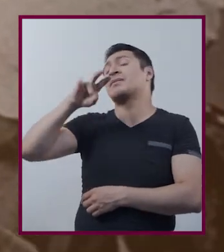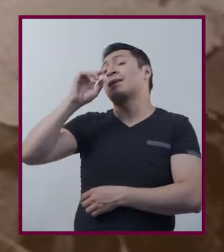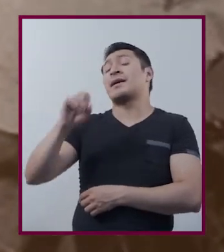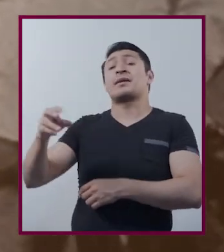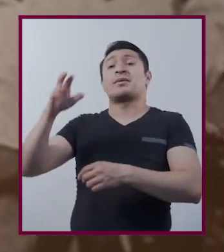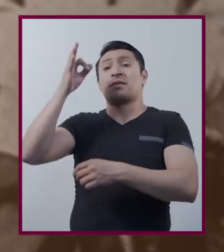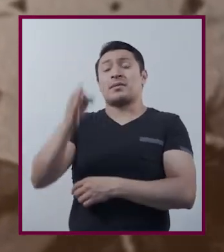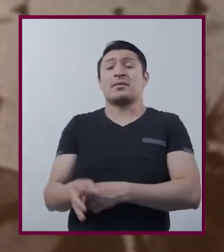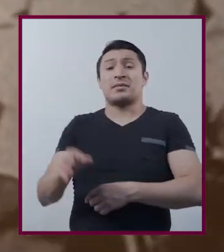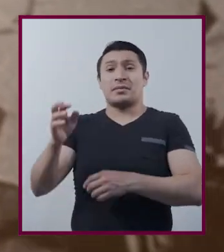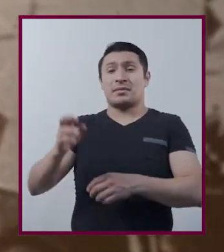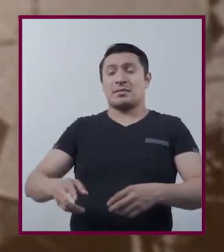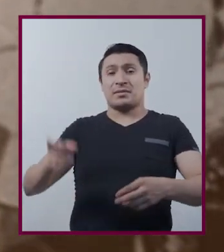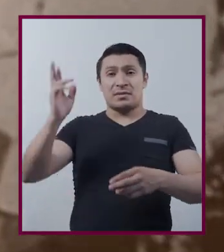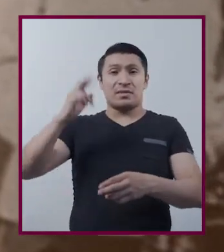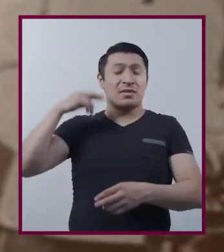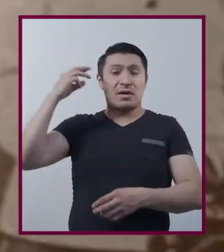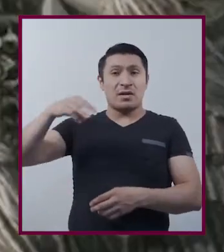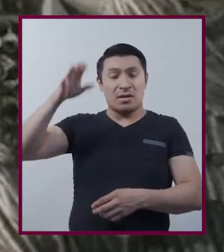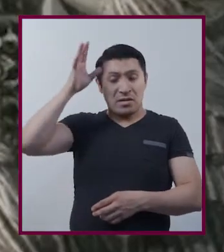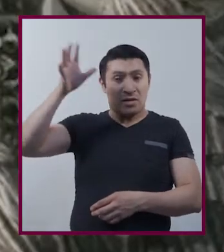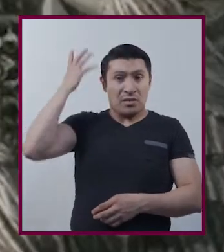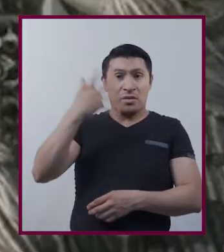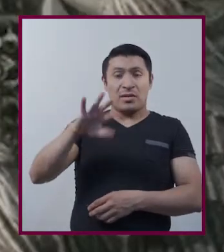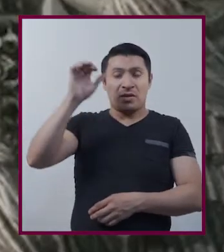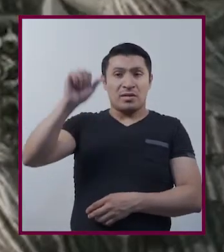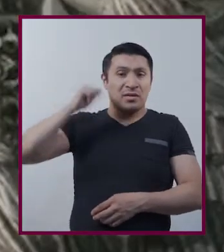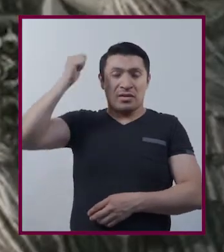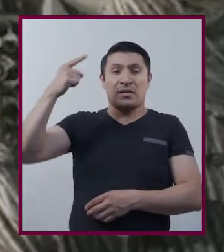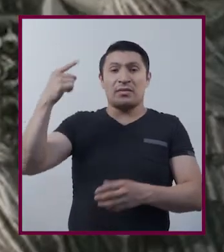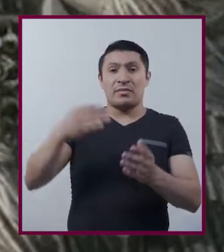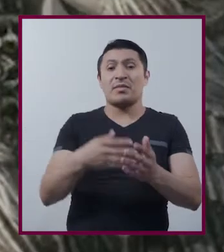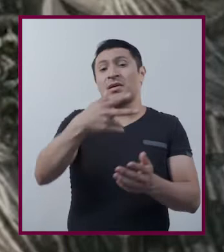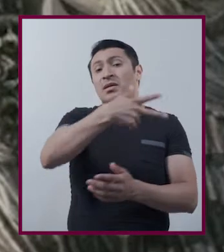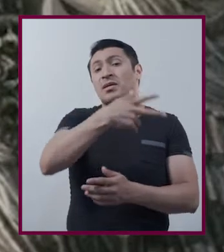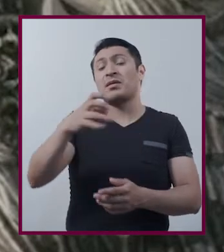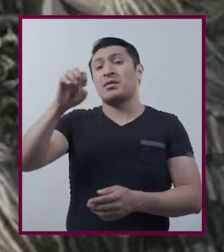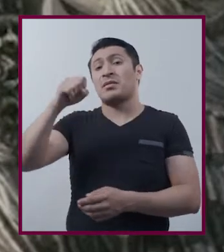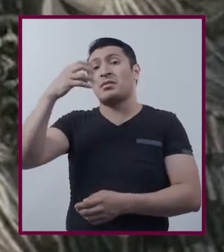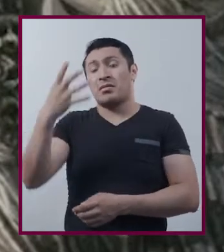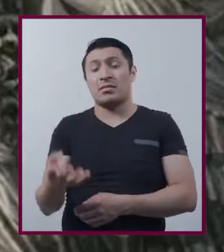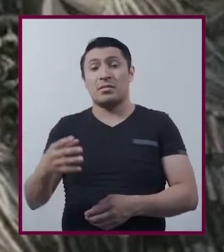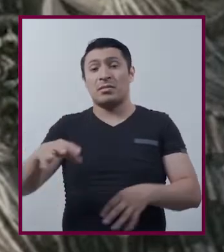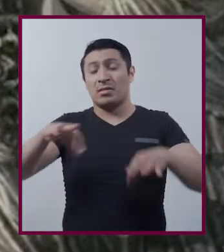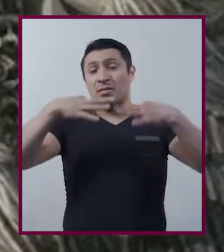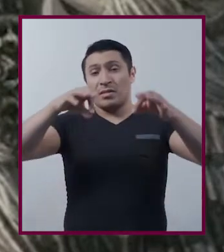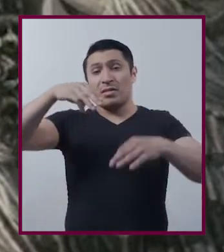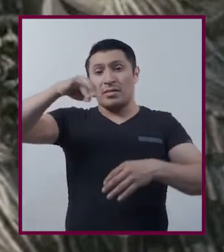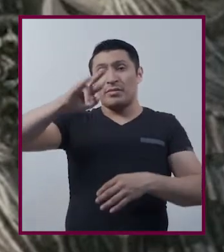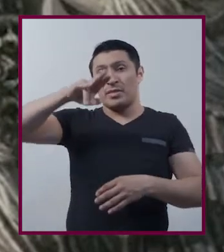Maximiliano aceptó el trono de Moctezuma el 10 de abril de 1864. En el Tratado de